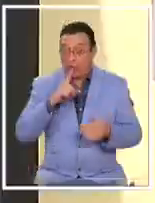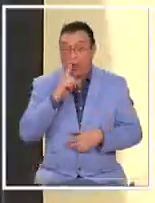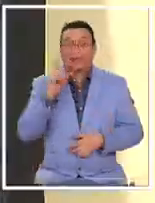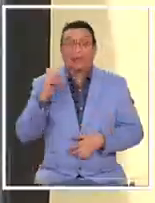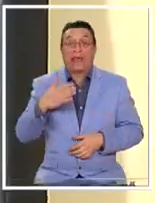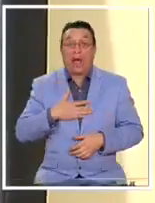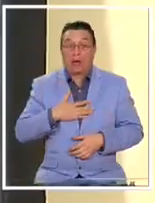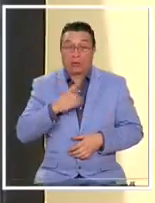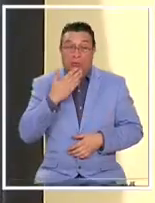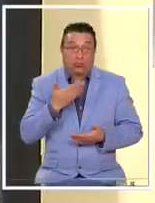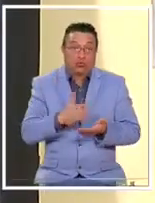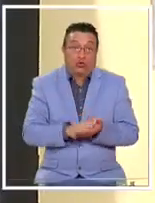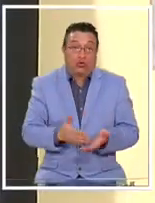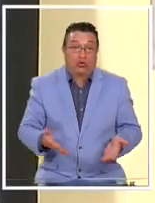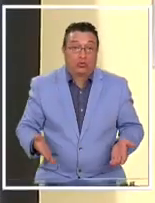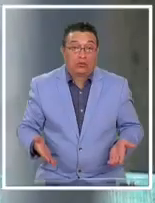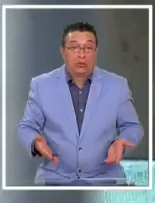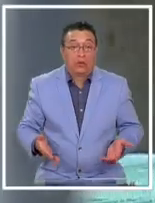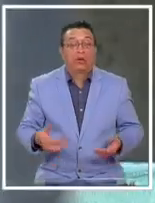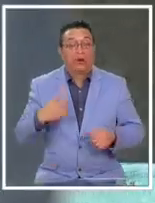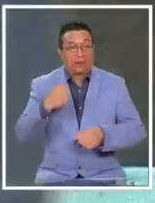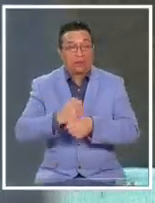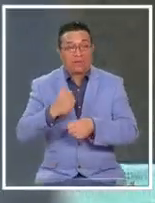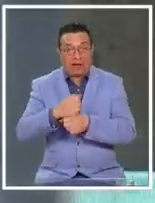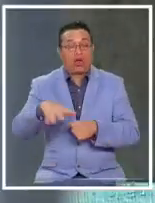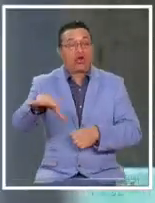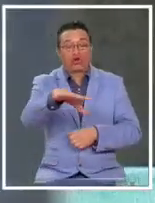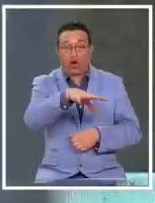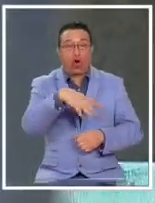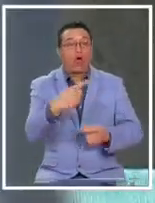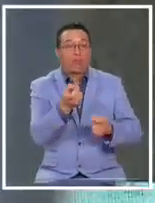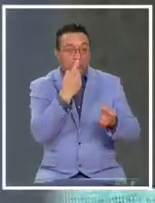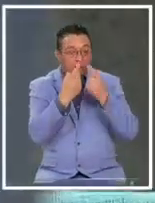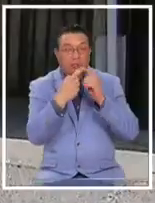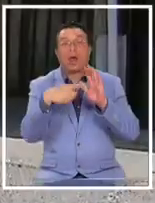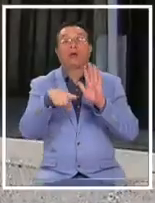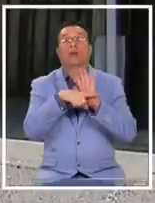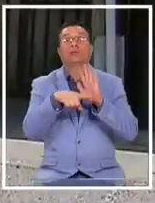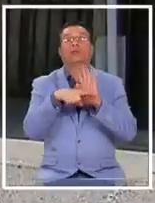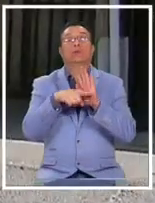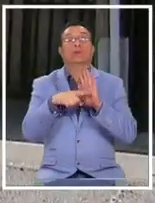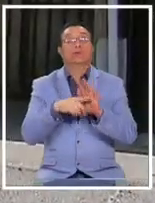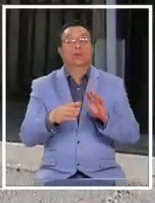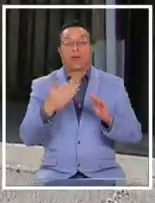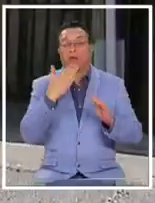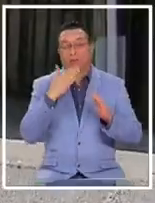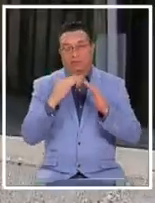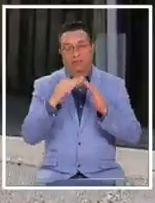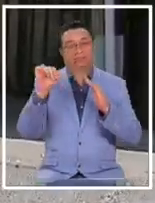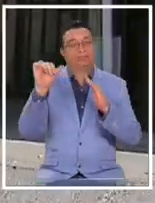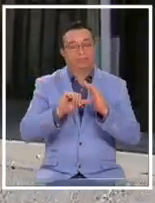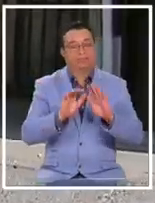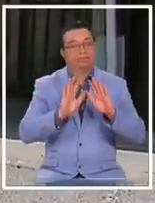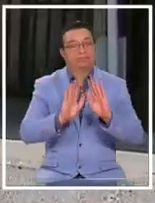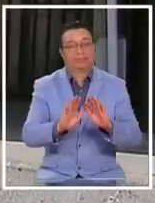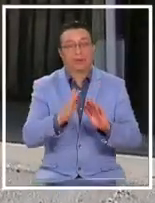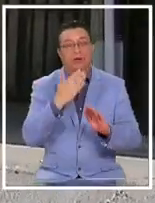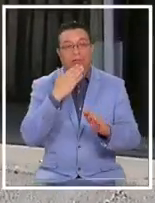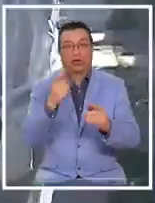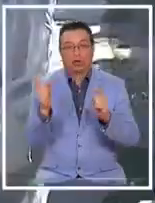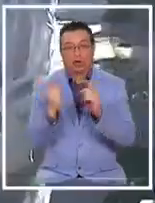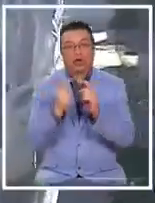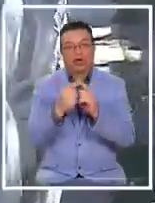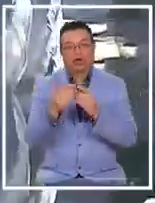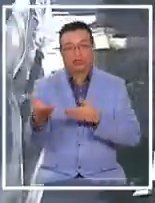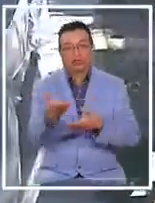tía. De los trabajadores, todos están con PCR negativo. Pero también van a quedar en cuarentena acá en el domicilio porque al menos son contacto